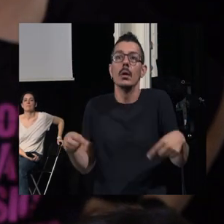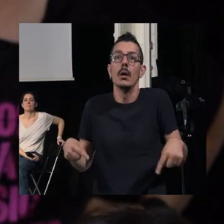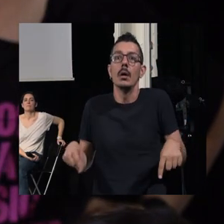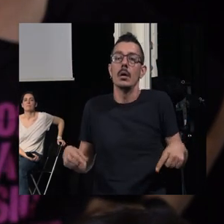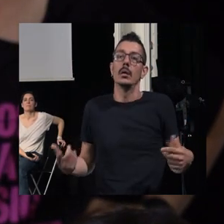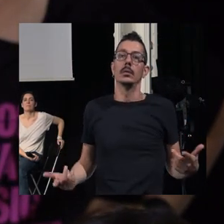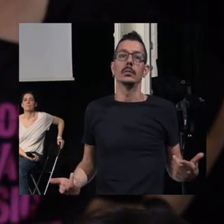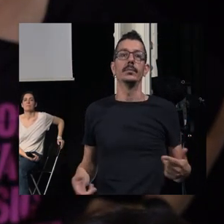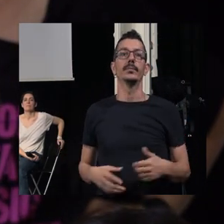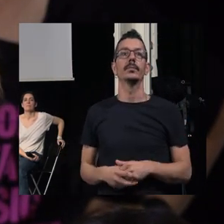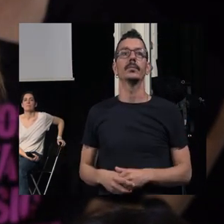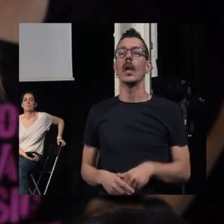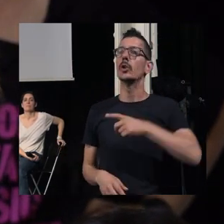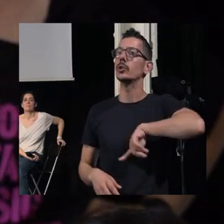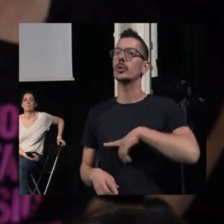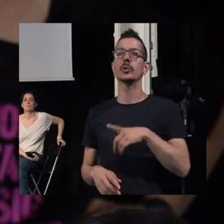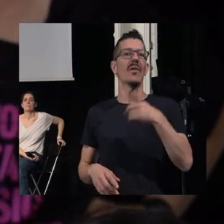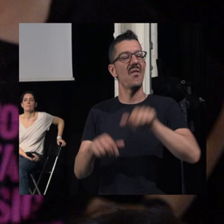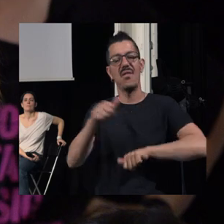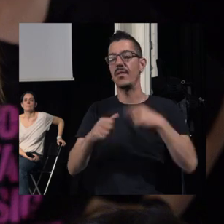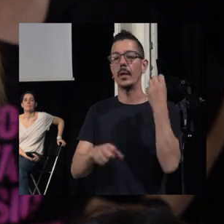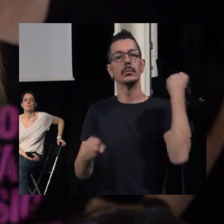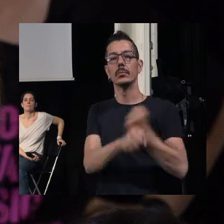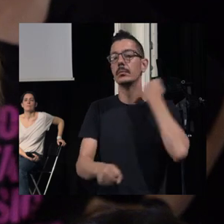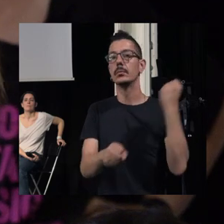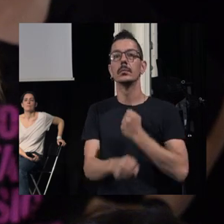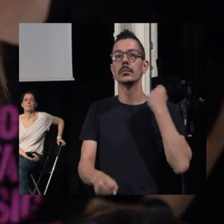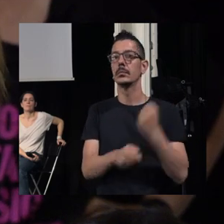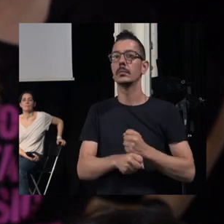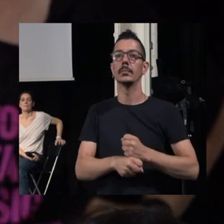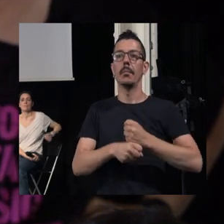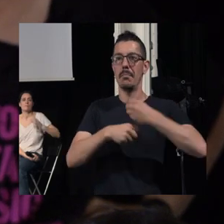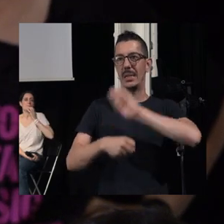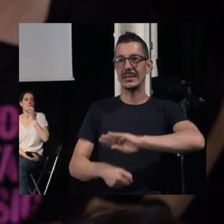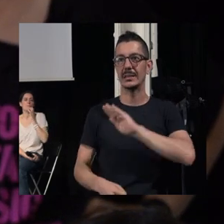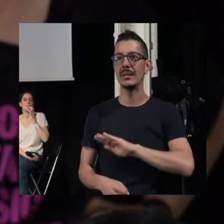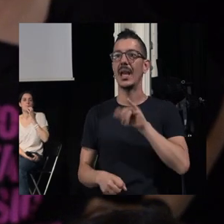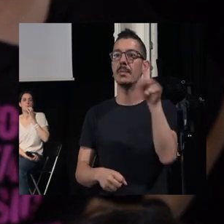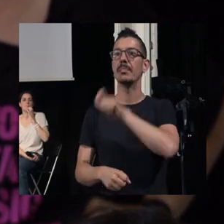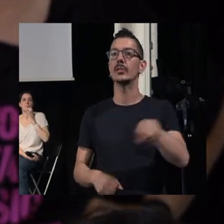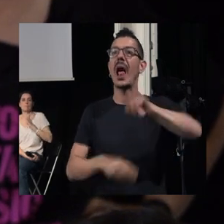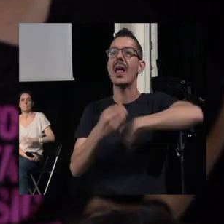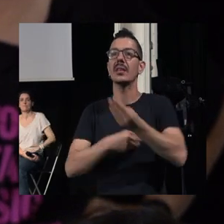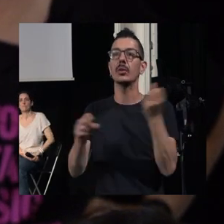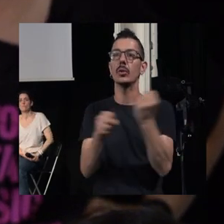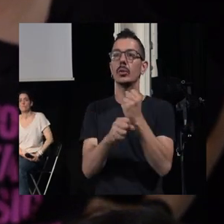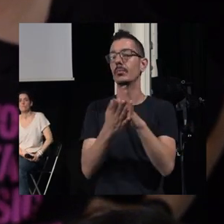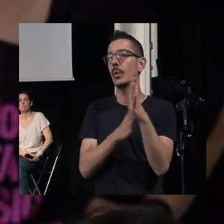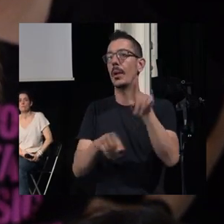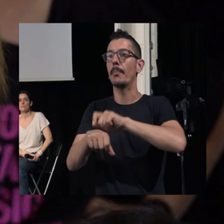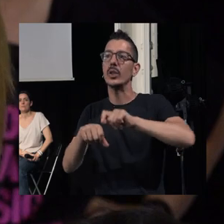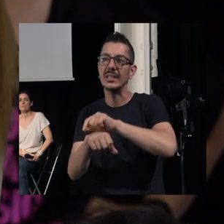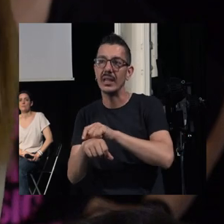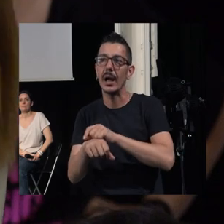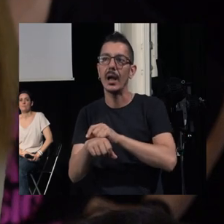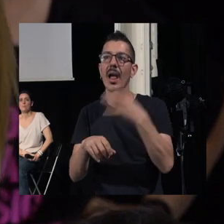que tenemos mucho que trabajar y las personas que están haciendo política tienen que